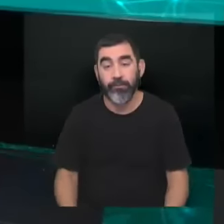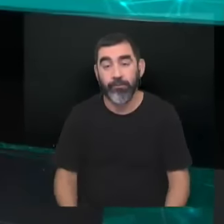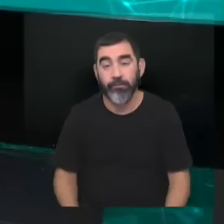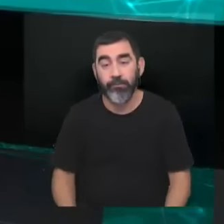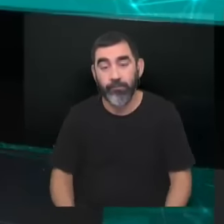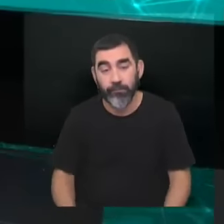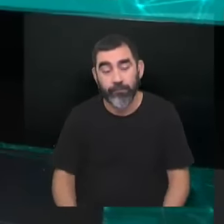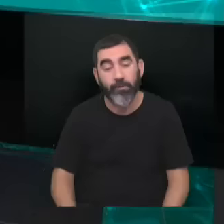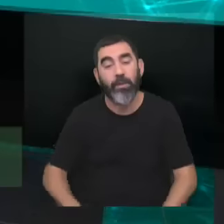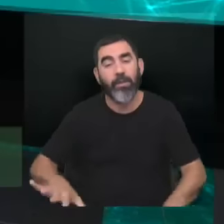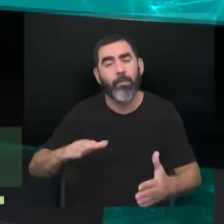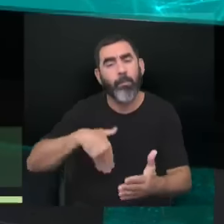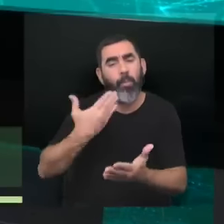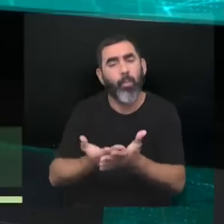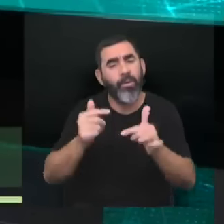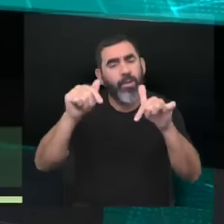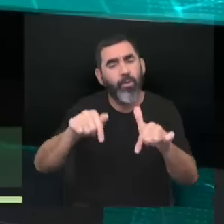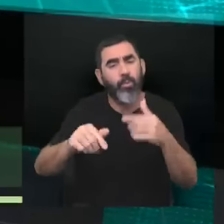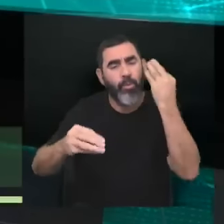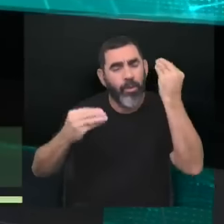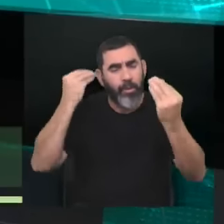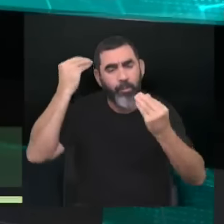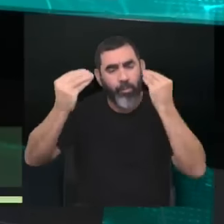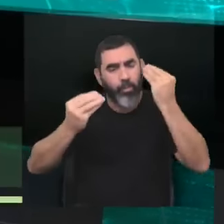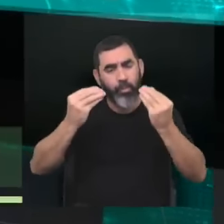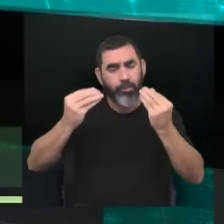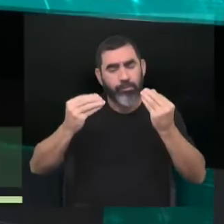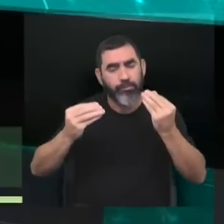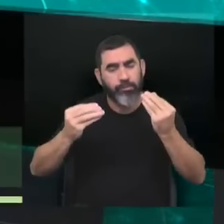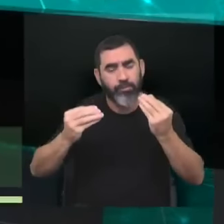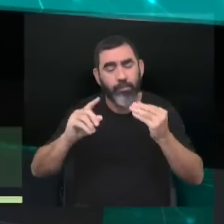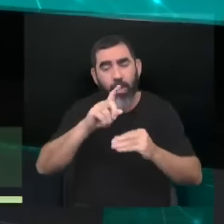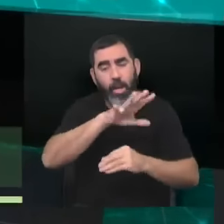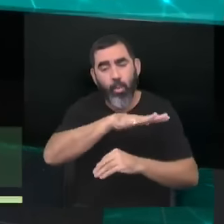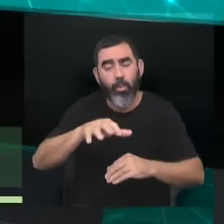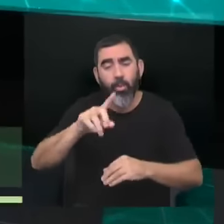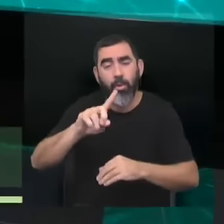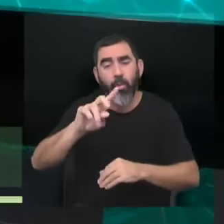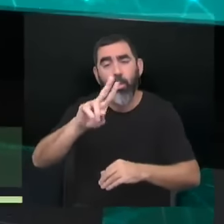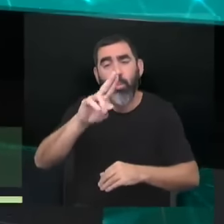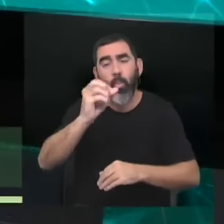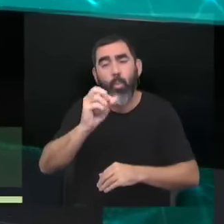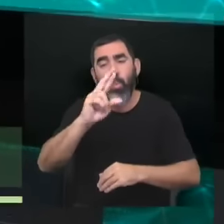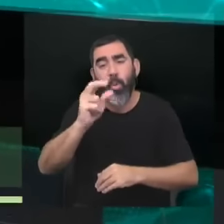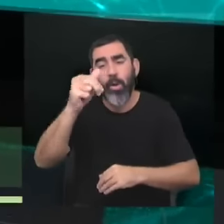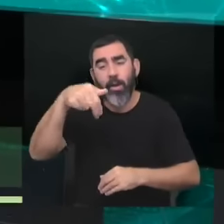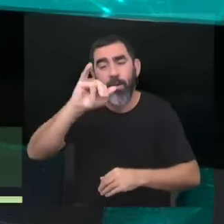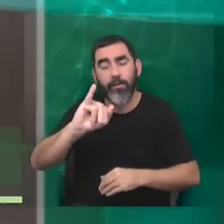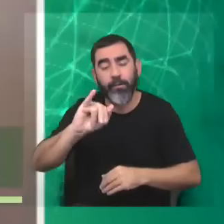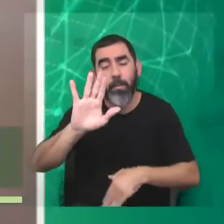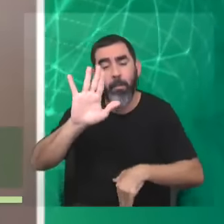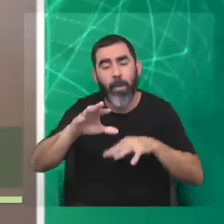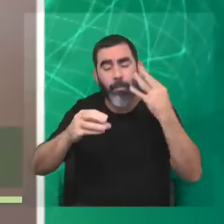van a plantear hoy ante la preocupación que estaban expresando a raíz de del acuífero guaraní y bueno la mayor